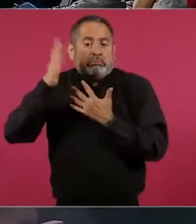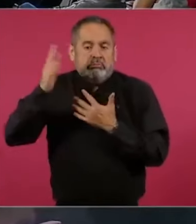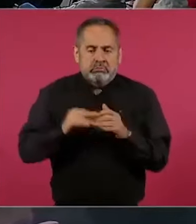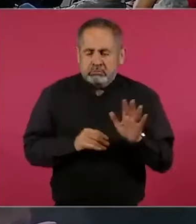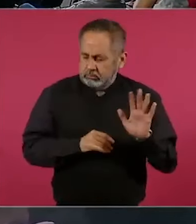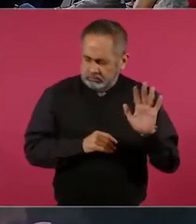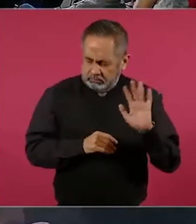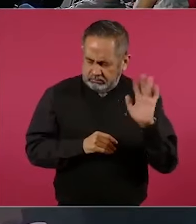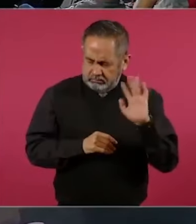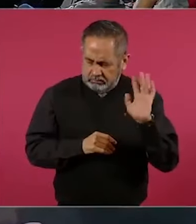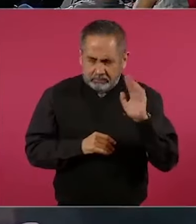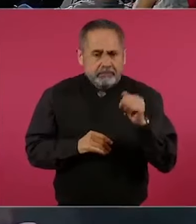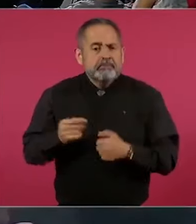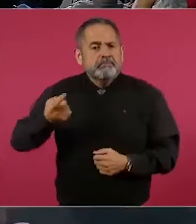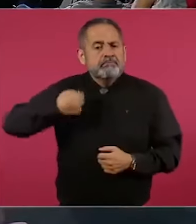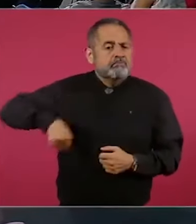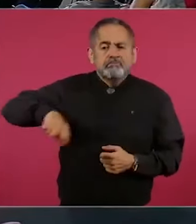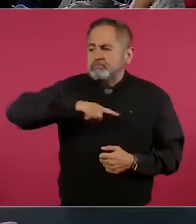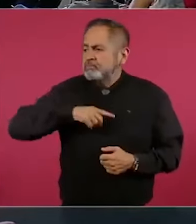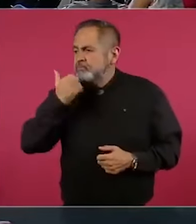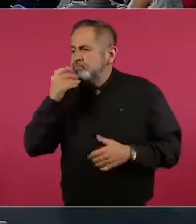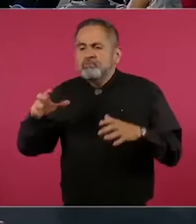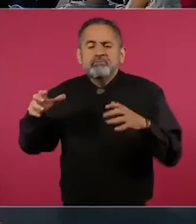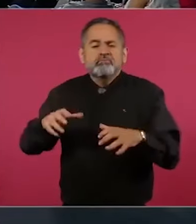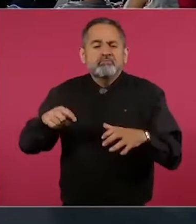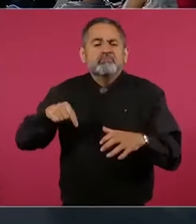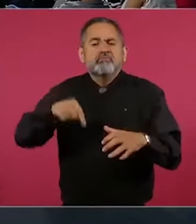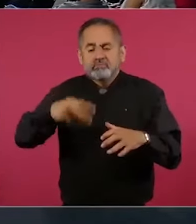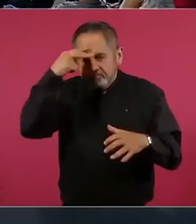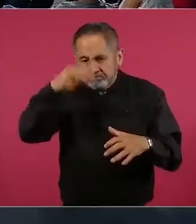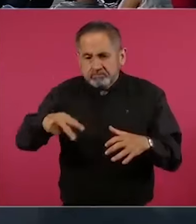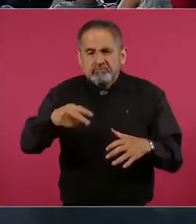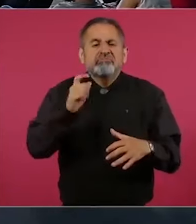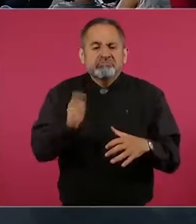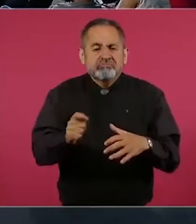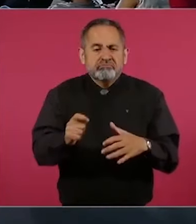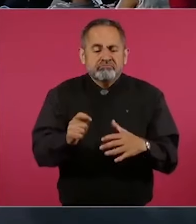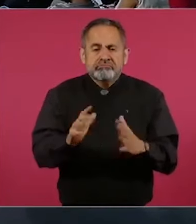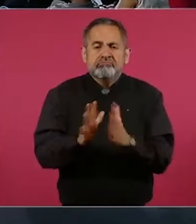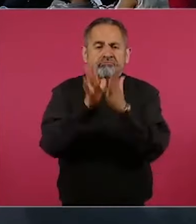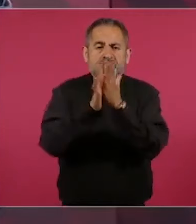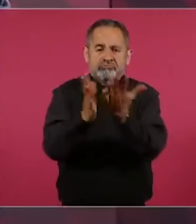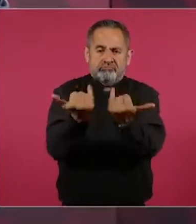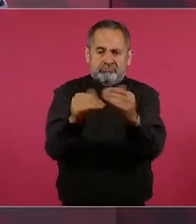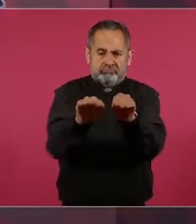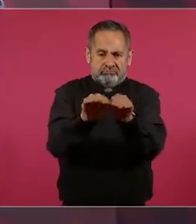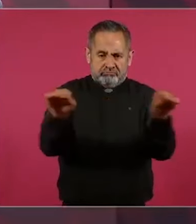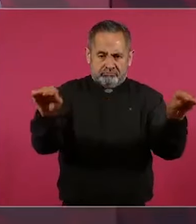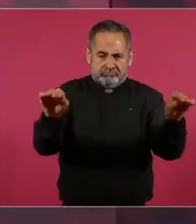Nosotros lo que queremos es que en México haya una auténtica democracia.